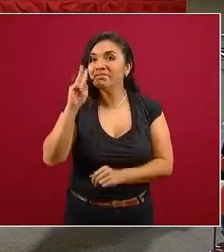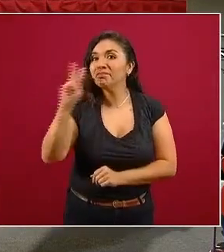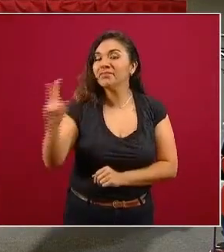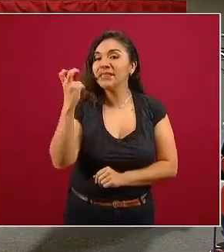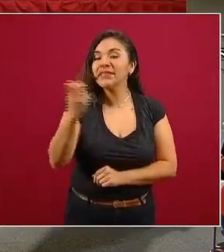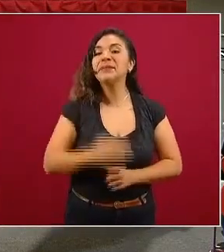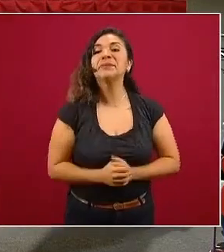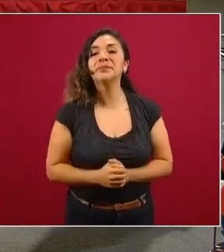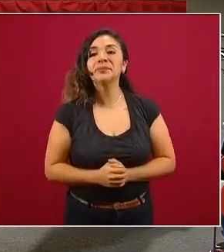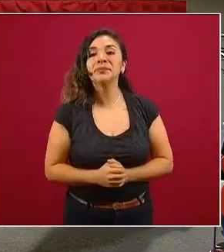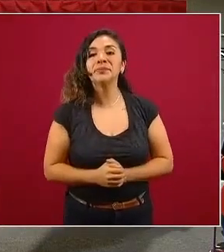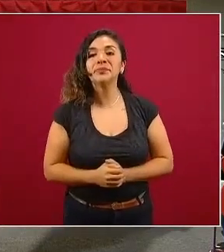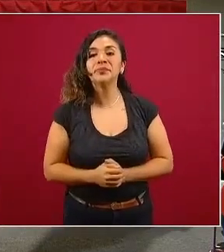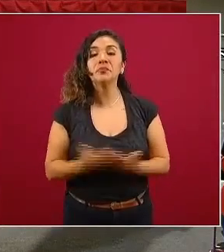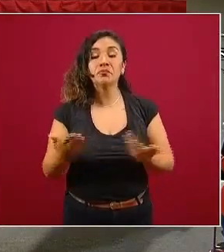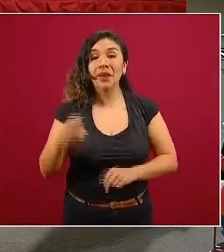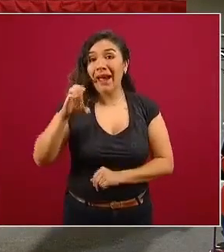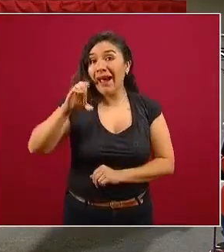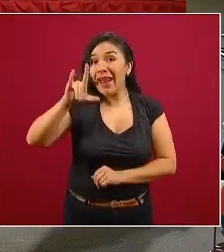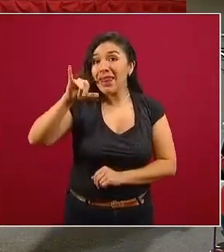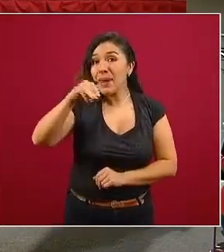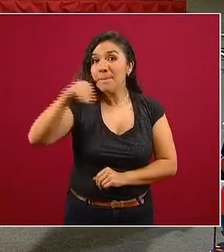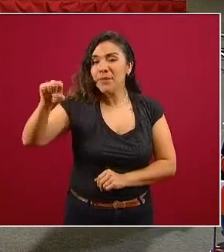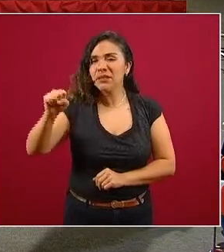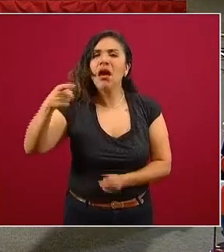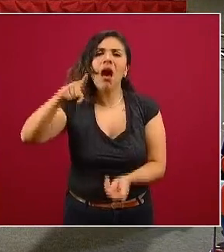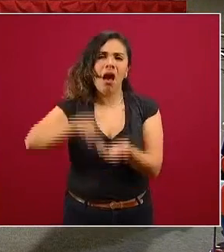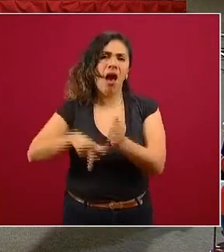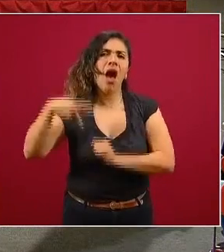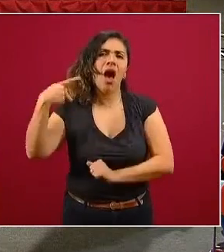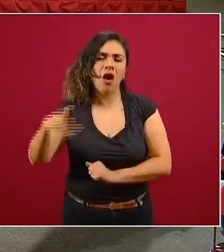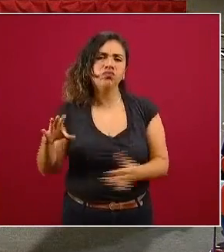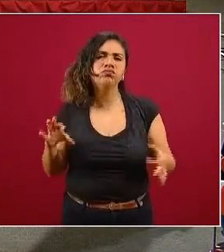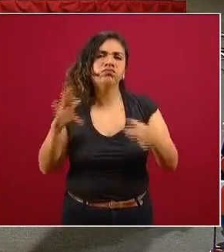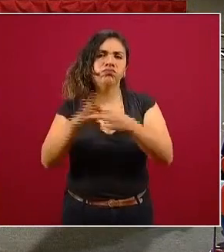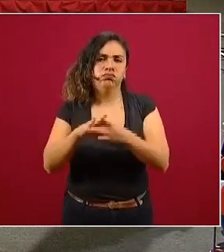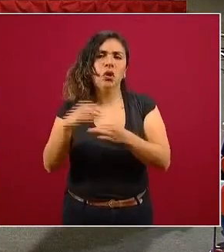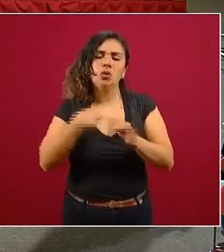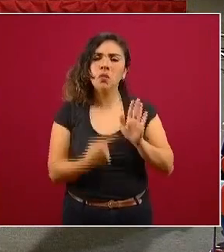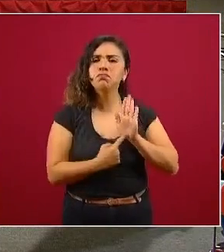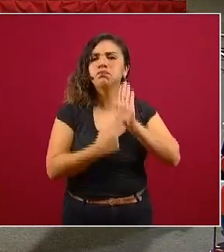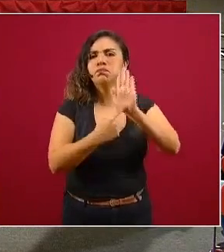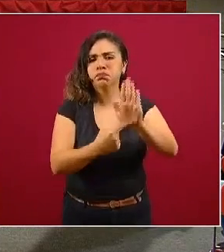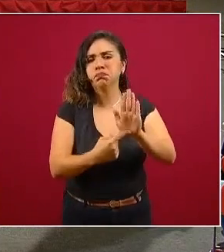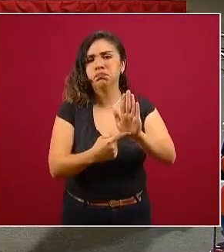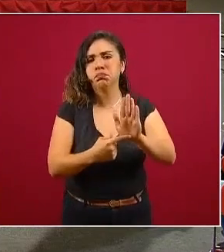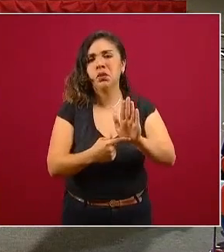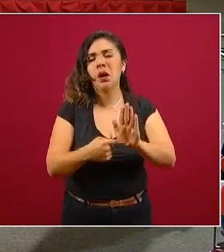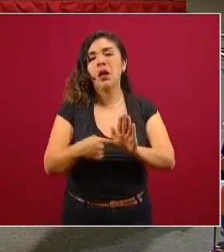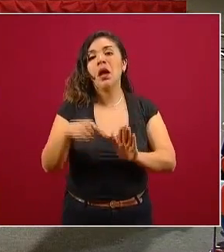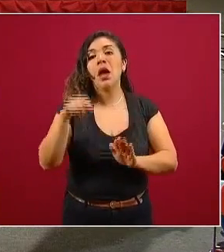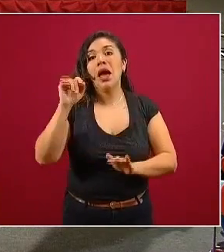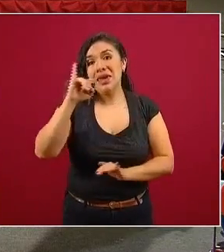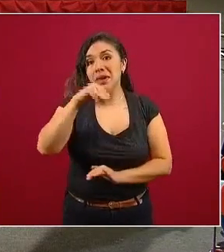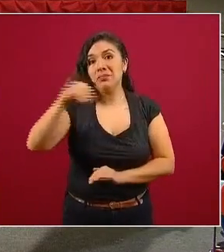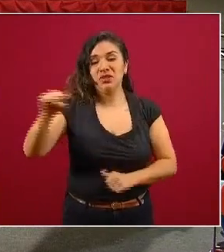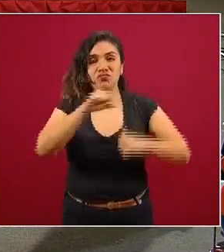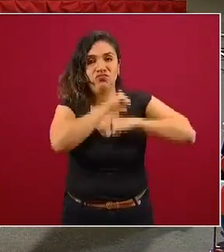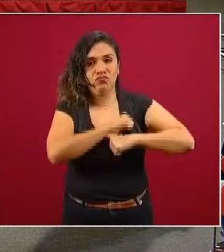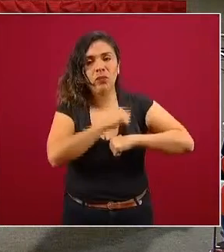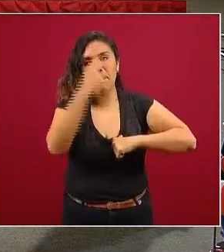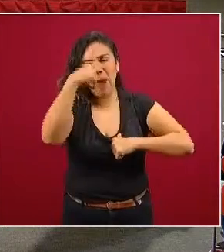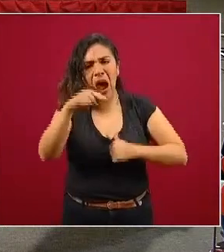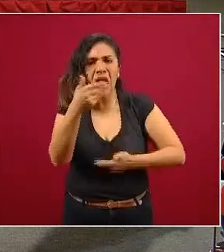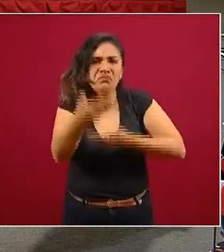Gracias. Bueno, CLIMS es la plataforma que hemos puesto en el Instituto Mexicano del Seguro Social